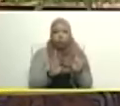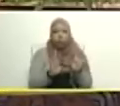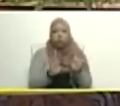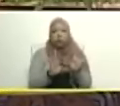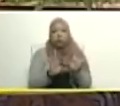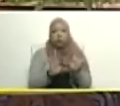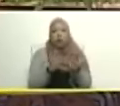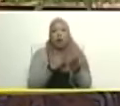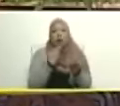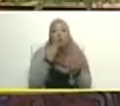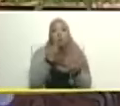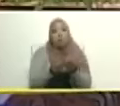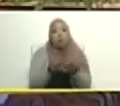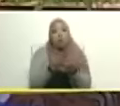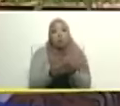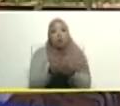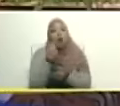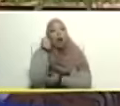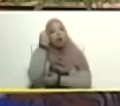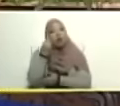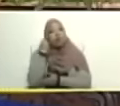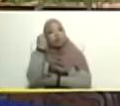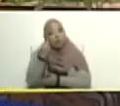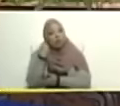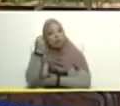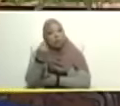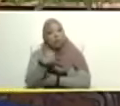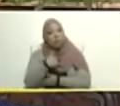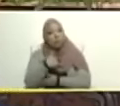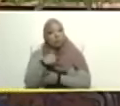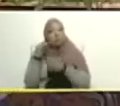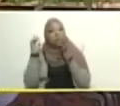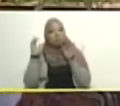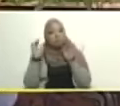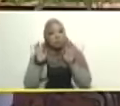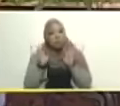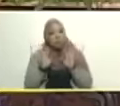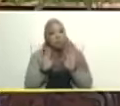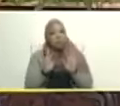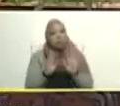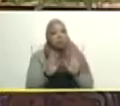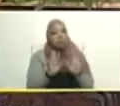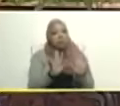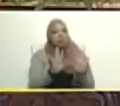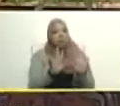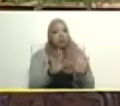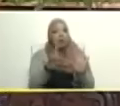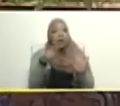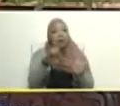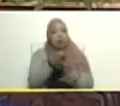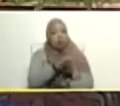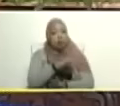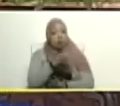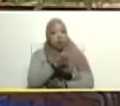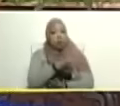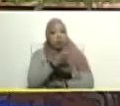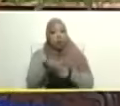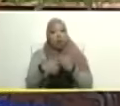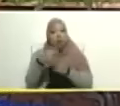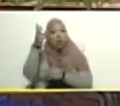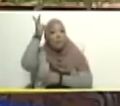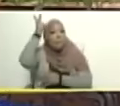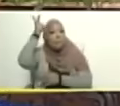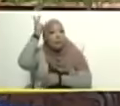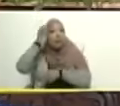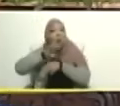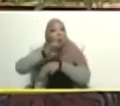varias propuestas. Yo pienso que ese éxodo que viene del sur, de Chile, de la Patagonia, del Perú, de